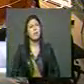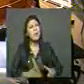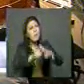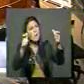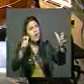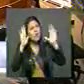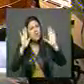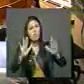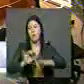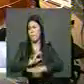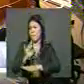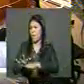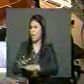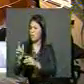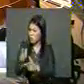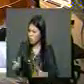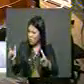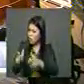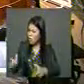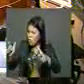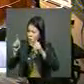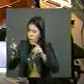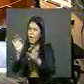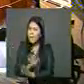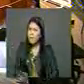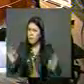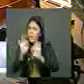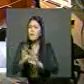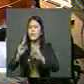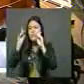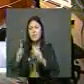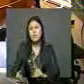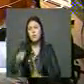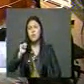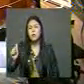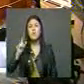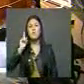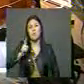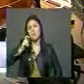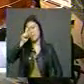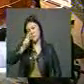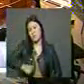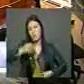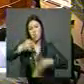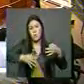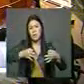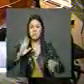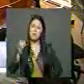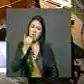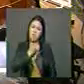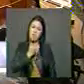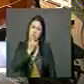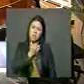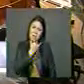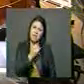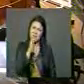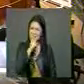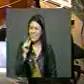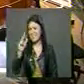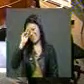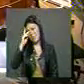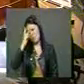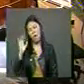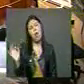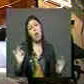las del Congreso o las de la ciudadanía? Algunos dirán que es porque los jueces se equivocan menos y porque los derechos de las minorías no pueden decidirse por las